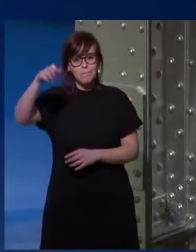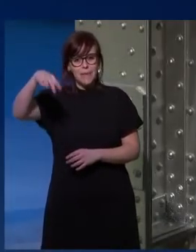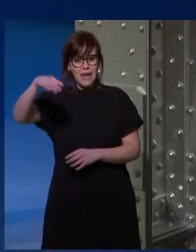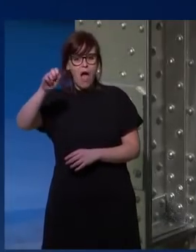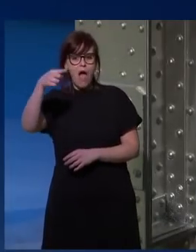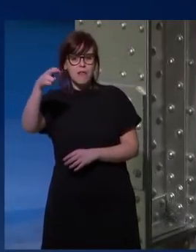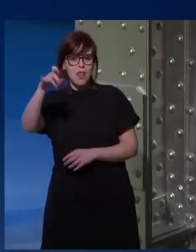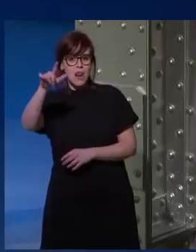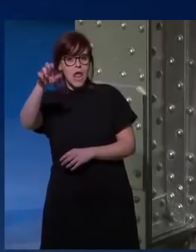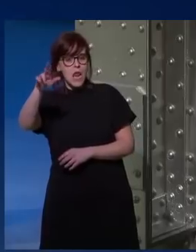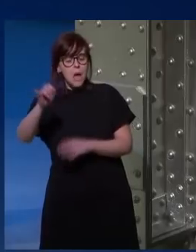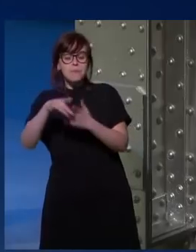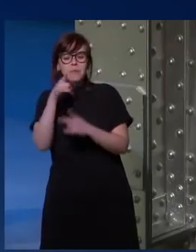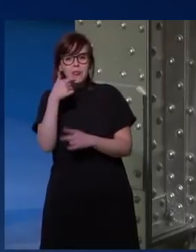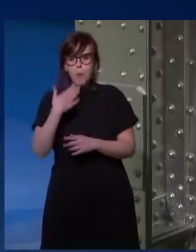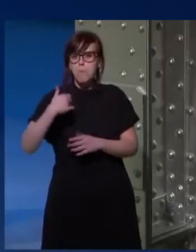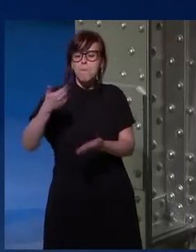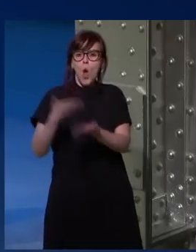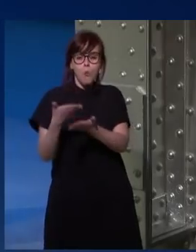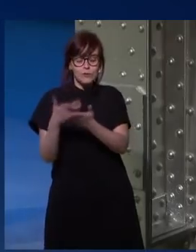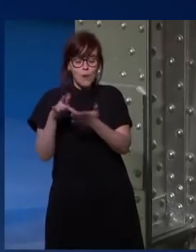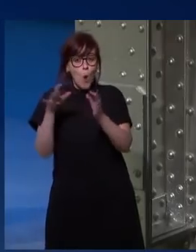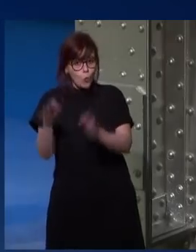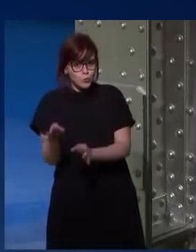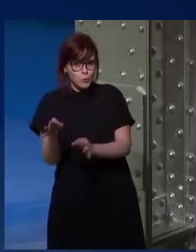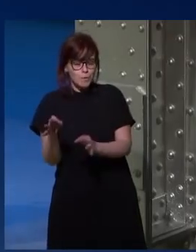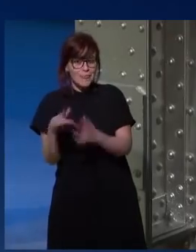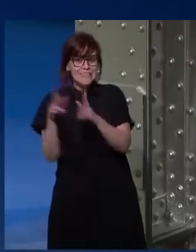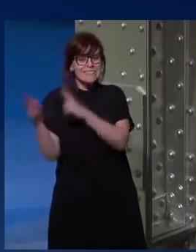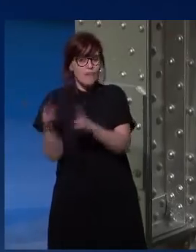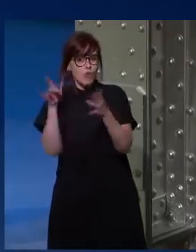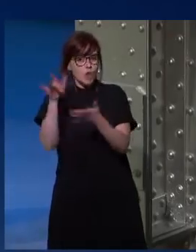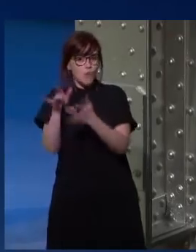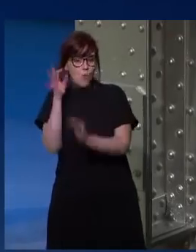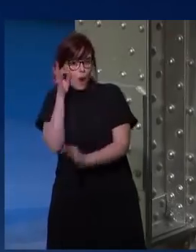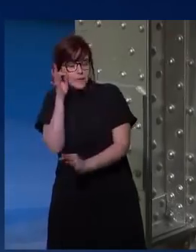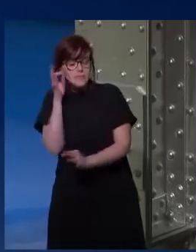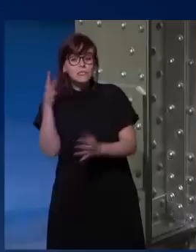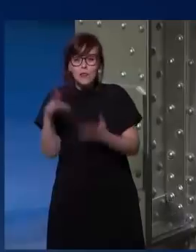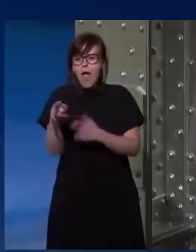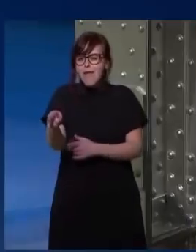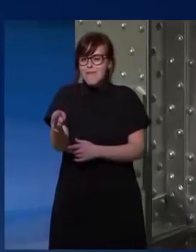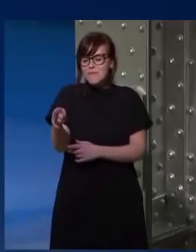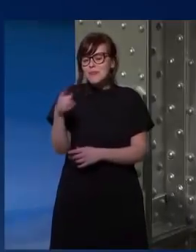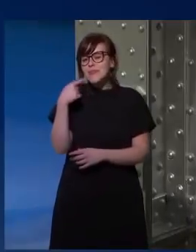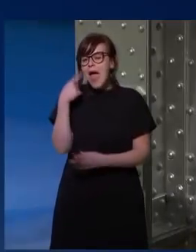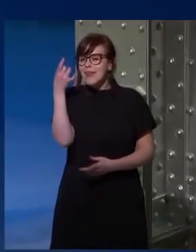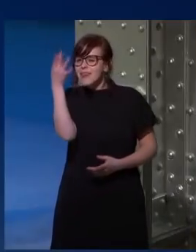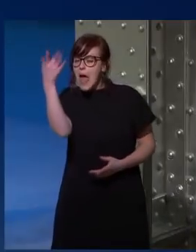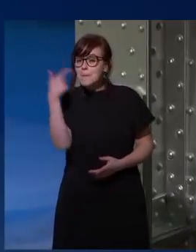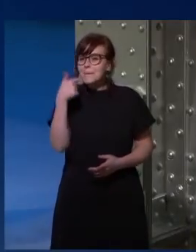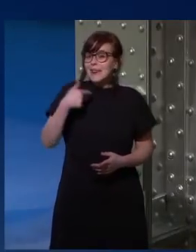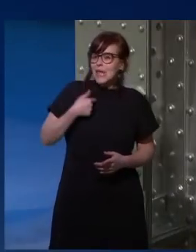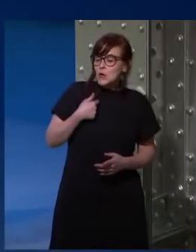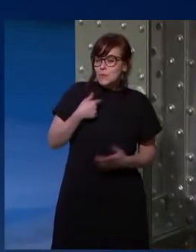propuso llevar a cabo esta sección, ¿no? Es verdad que Carmen ya le iba rondando esa idea, porque ya me lo había dicho anteriormente,